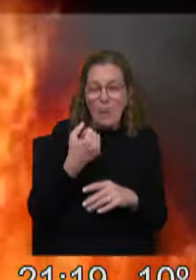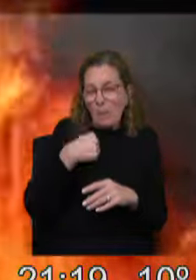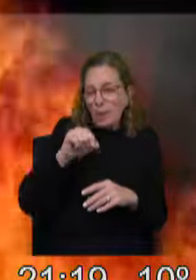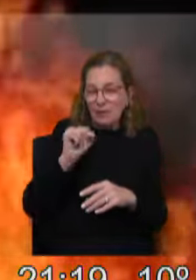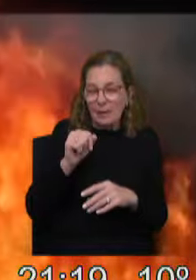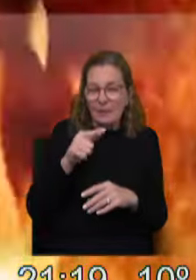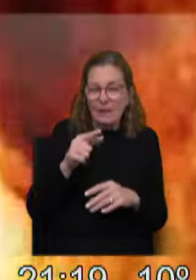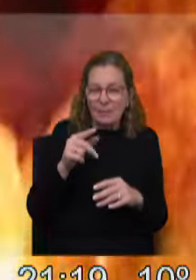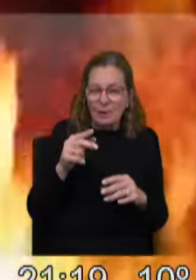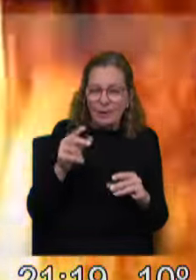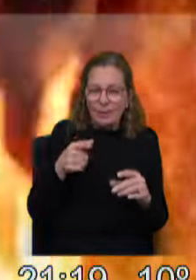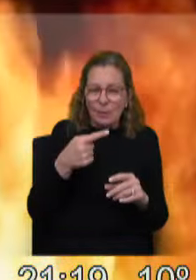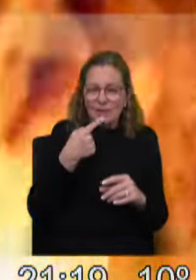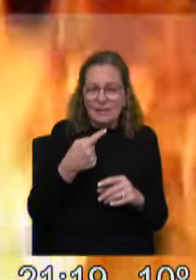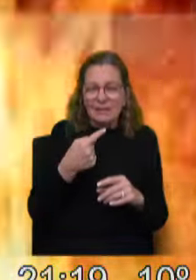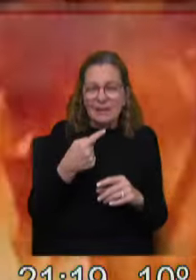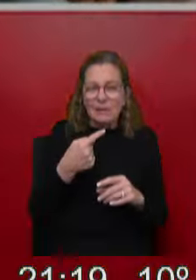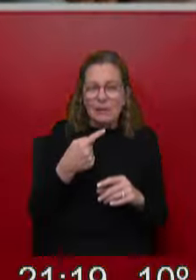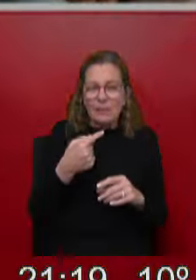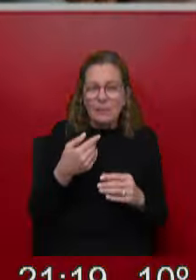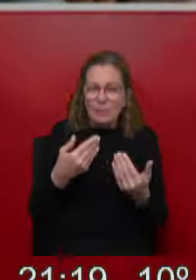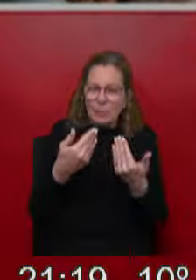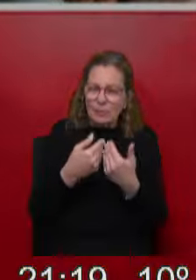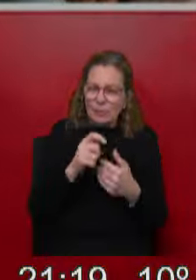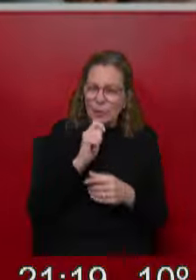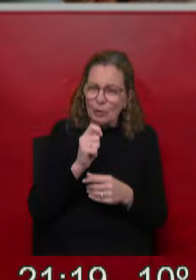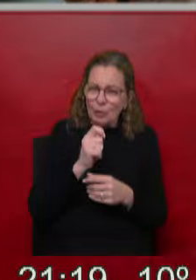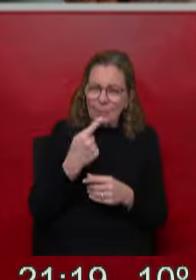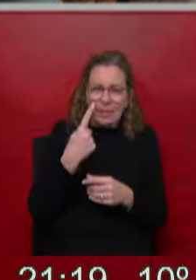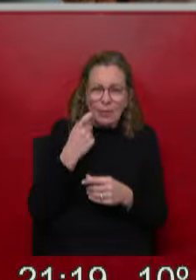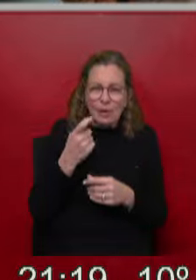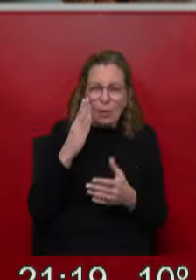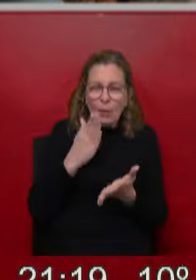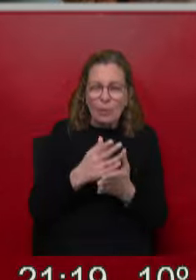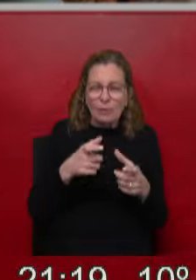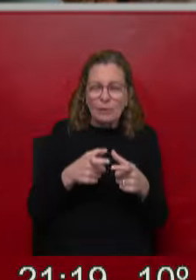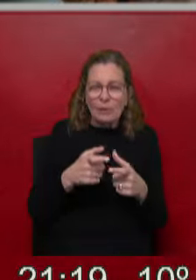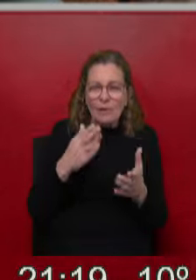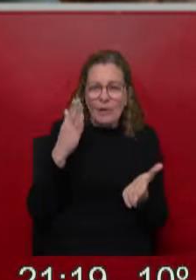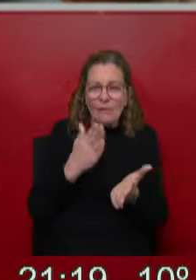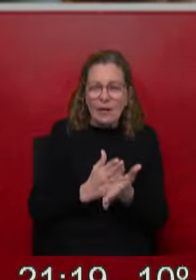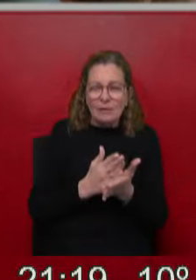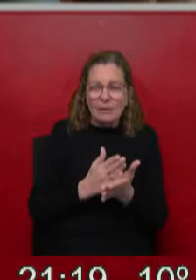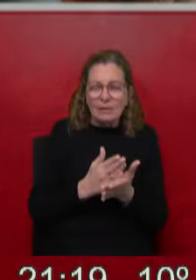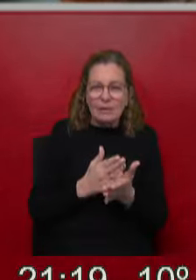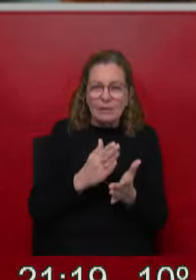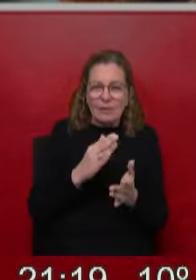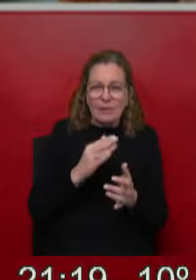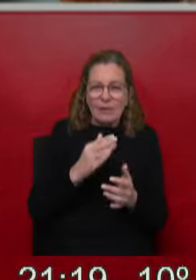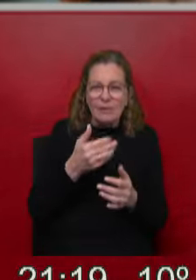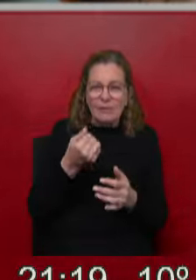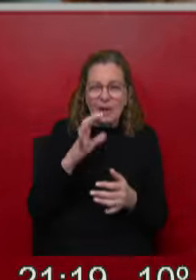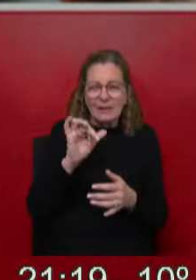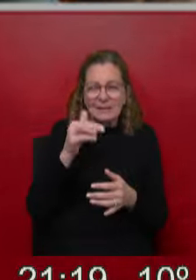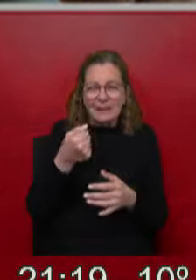para un compositor. Sí, bueno, después me han hecho notar que mi último disco se llama Basta de Música, que tiene un link con... Sí,